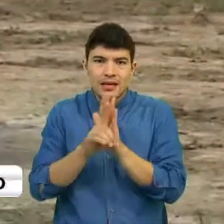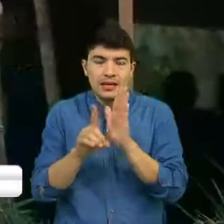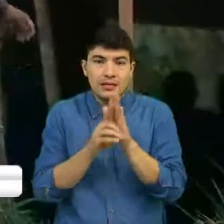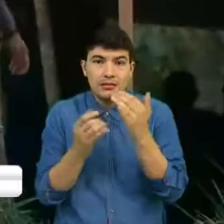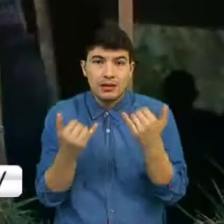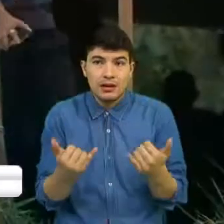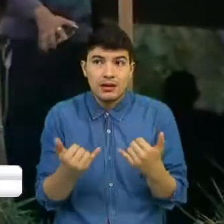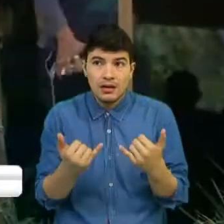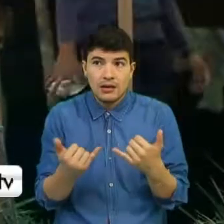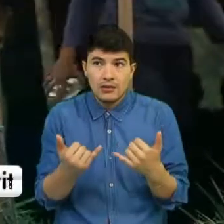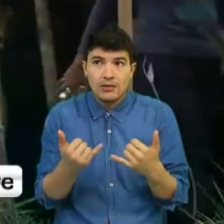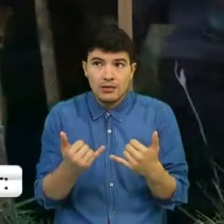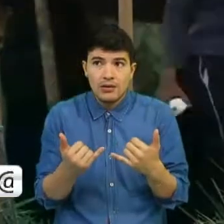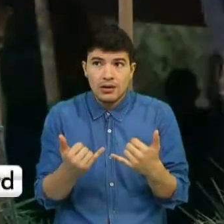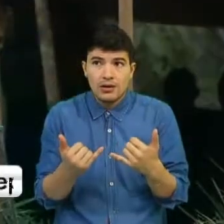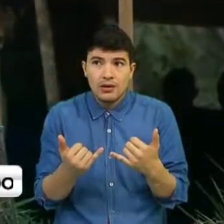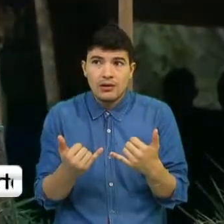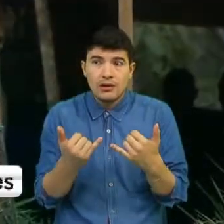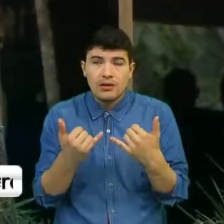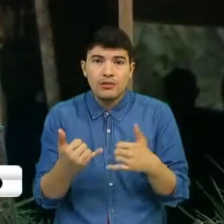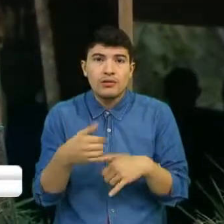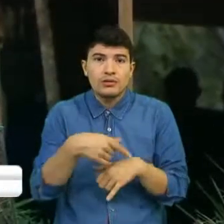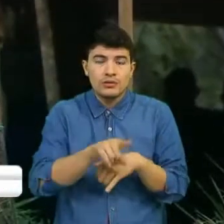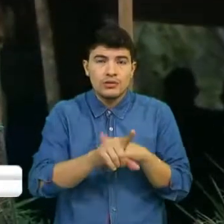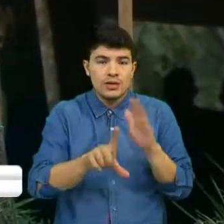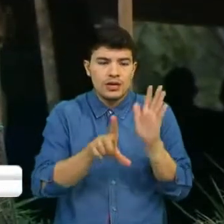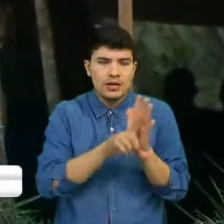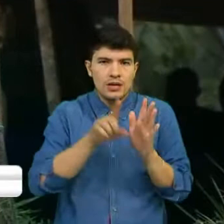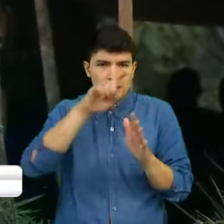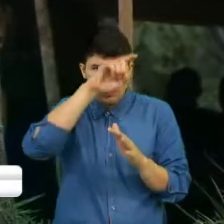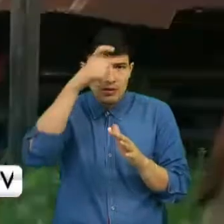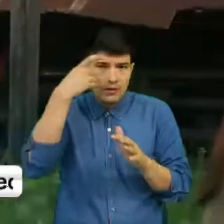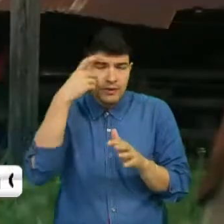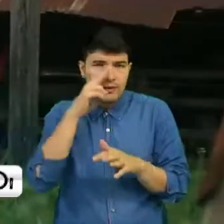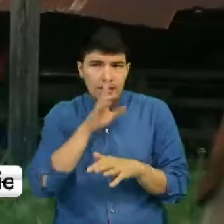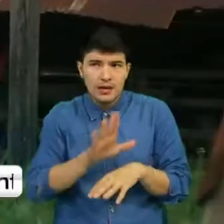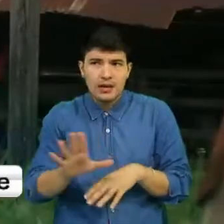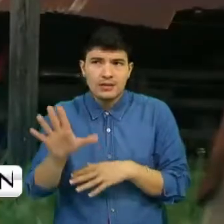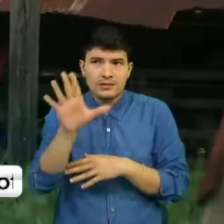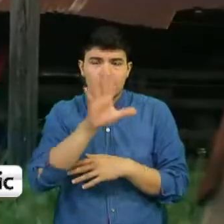pues fueron por fuerza de ley. El gobierno nacional